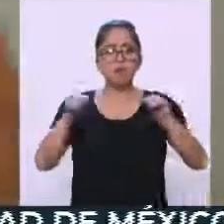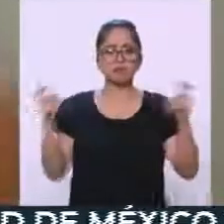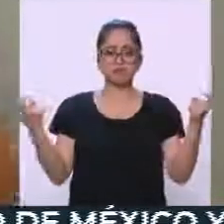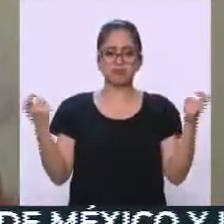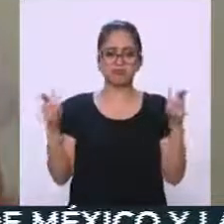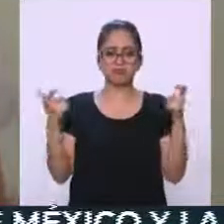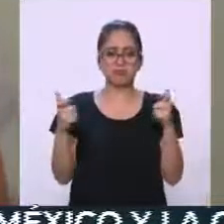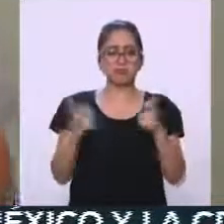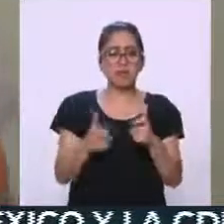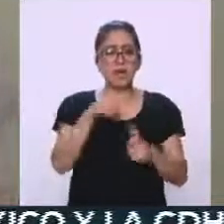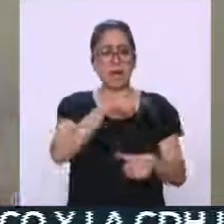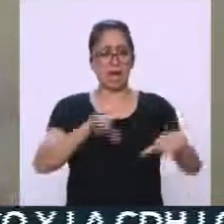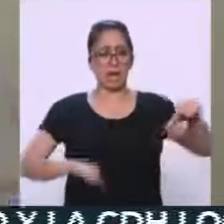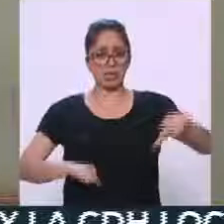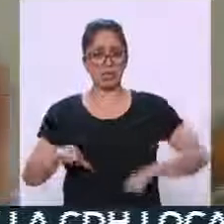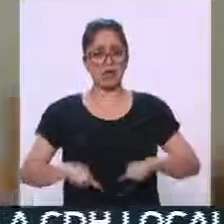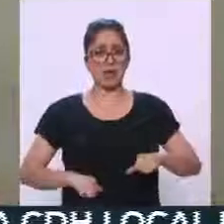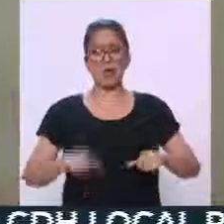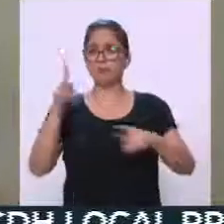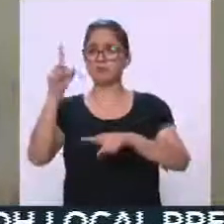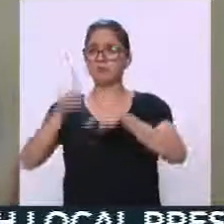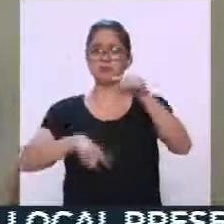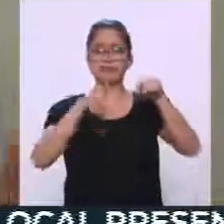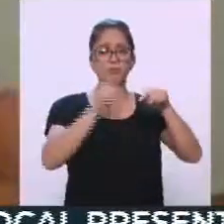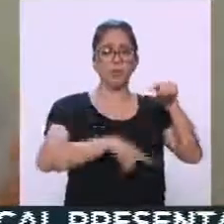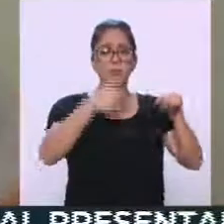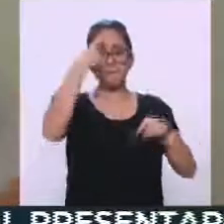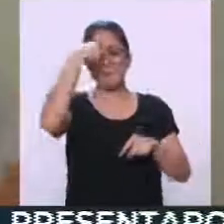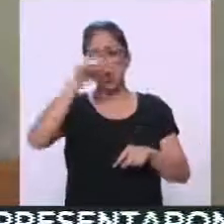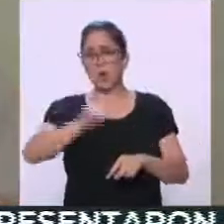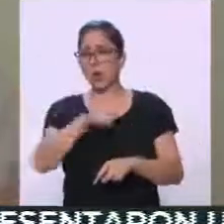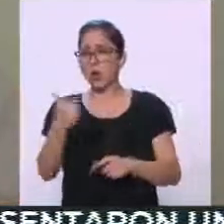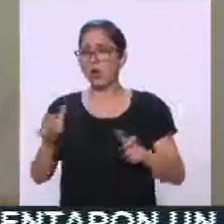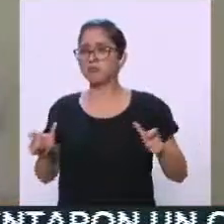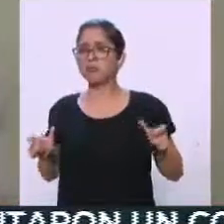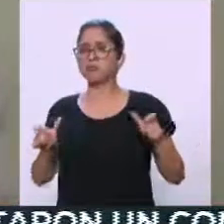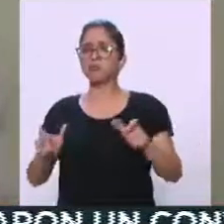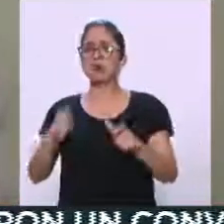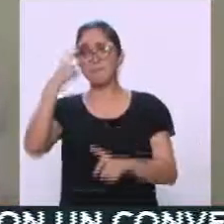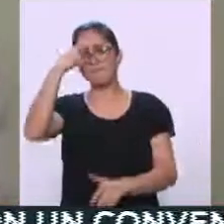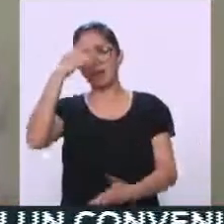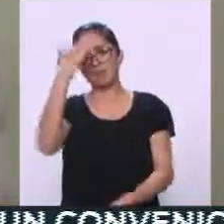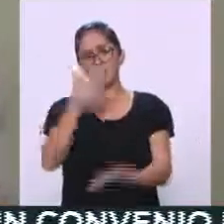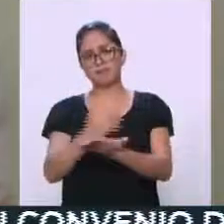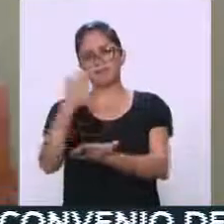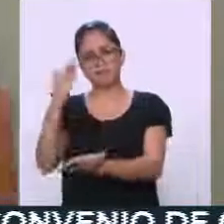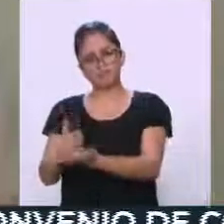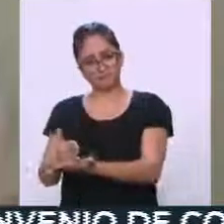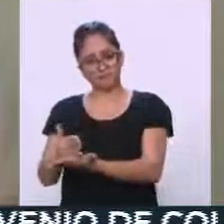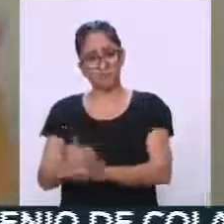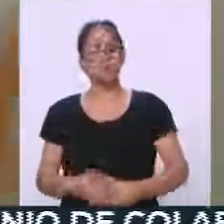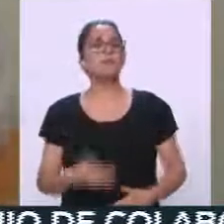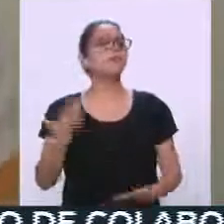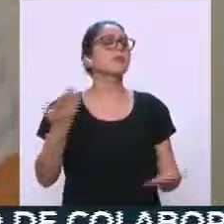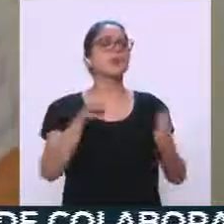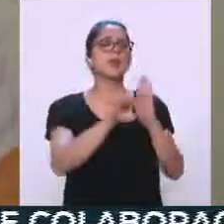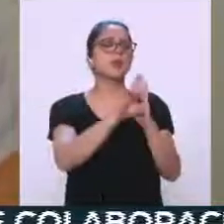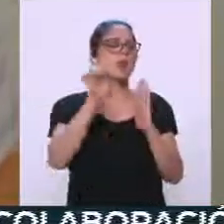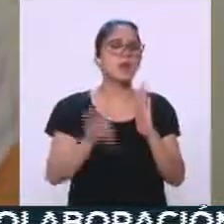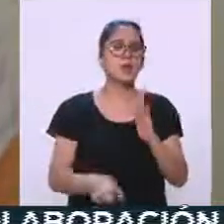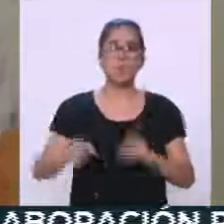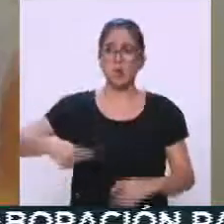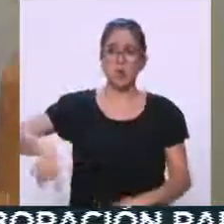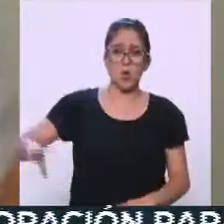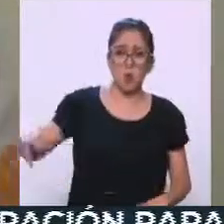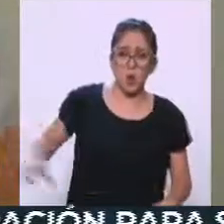las actividades esenciales permanezcan, pero las demás estén contenidas, estén limitadas. En ese sentido, si un gobernador